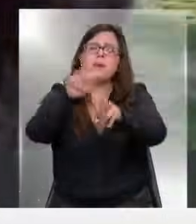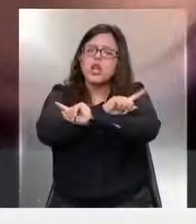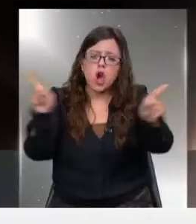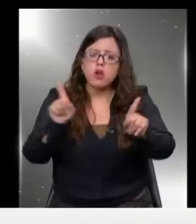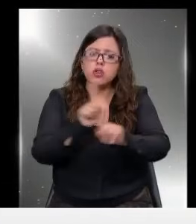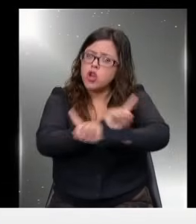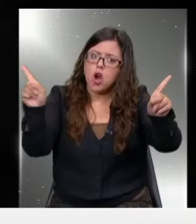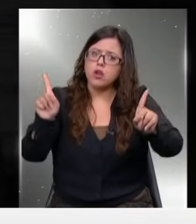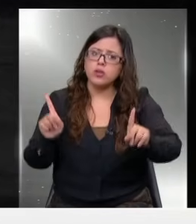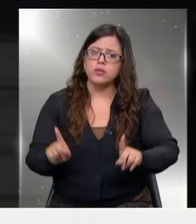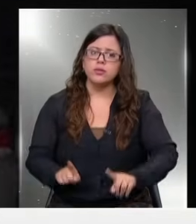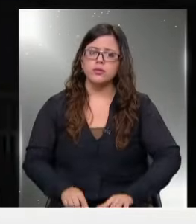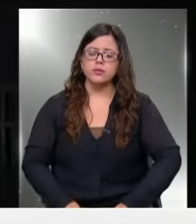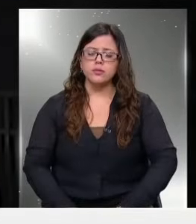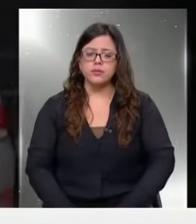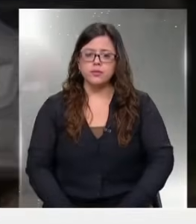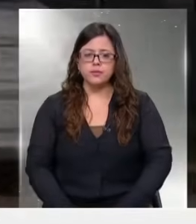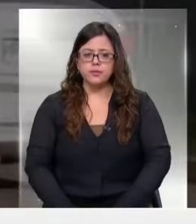te voy a dejar.